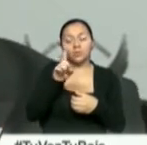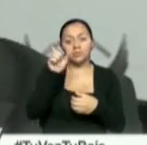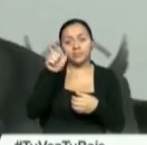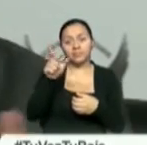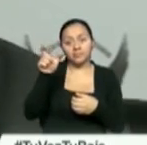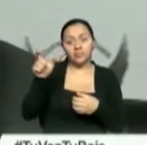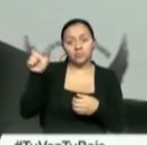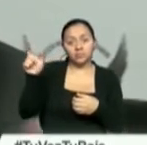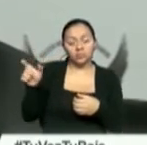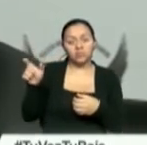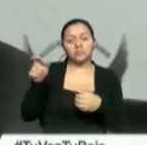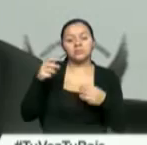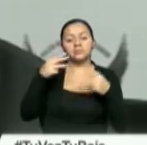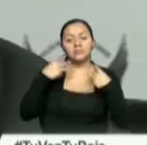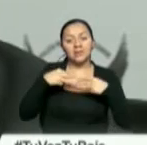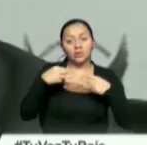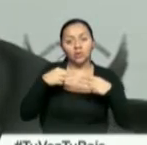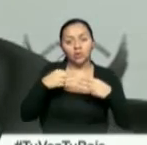bento